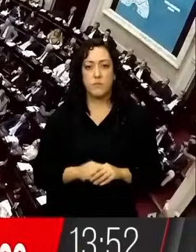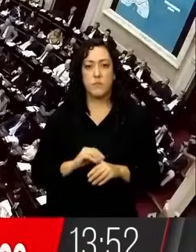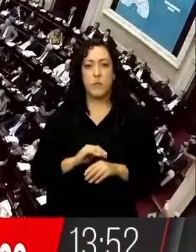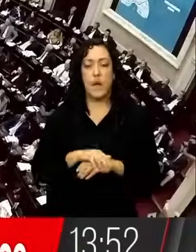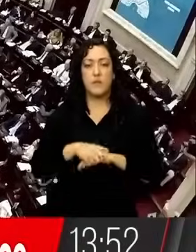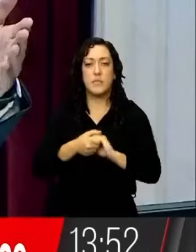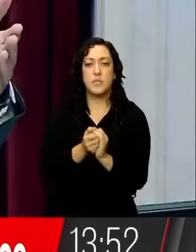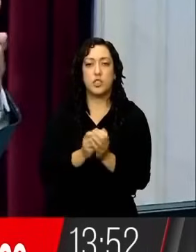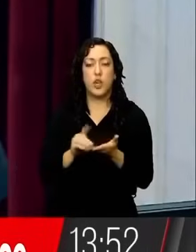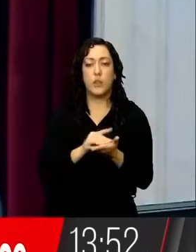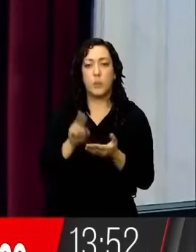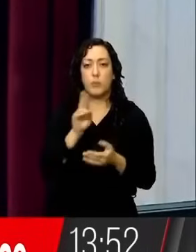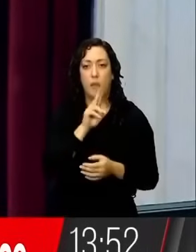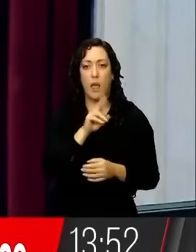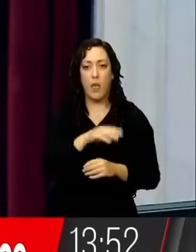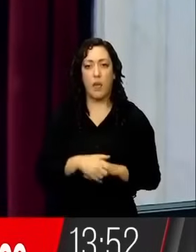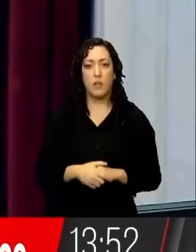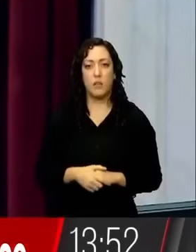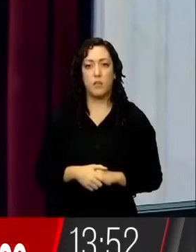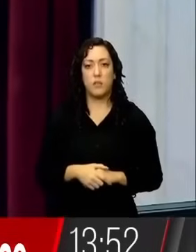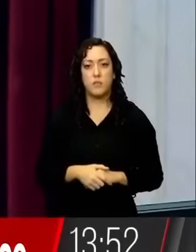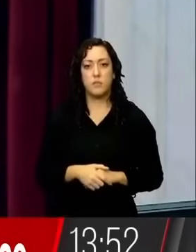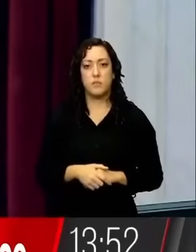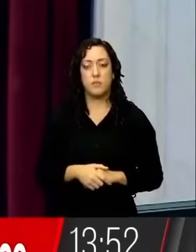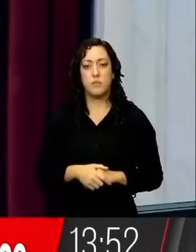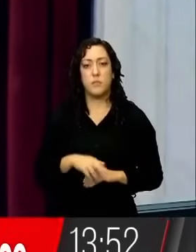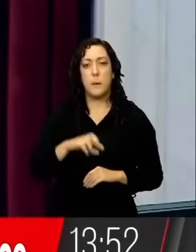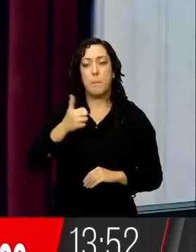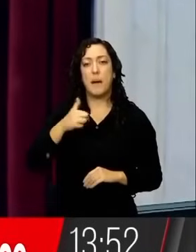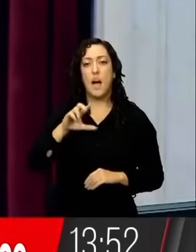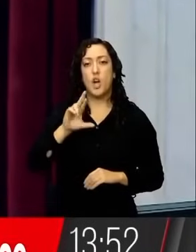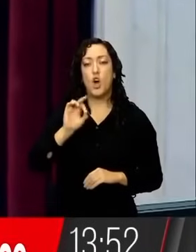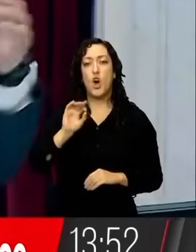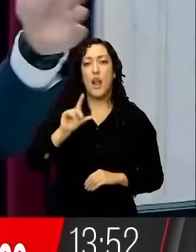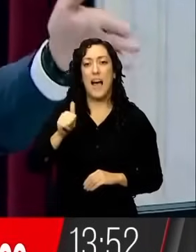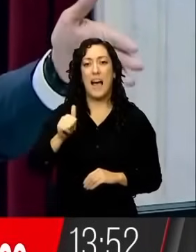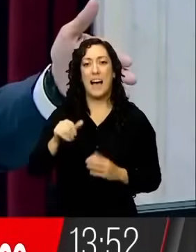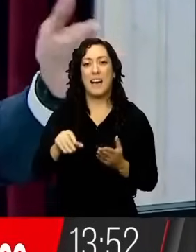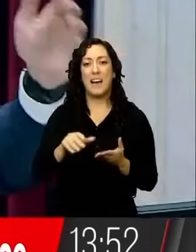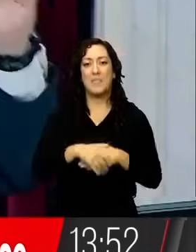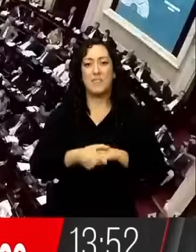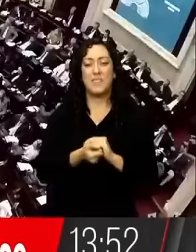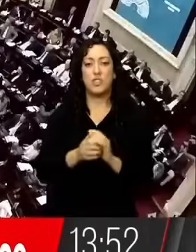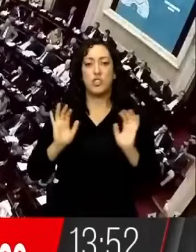Abstención de la diputada, por favor. Diputada Parola, abstención.